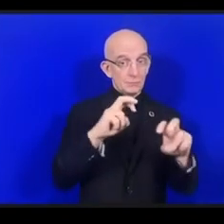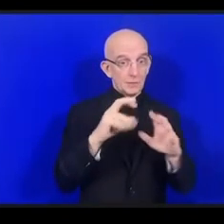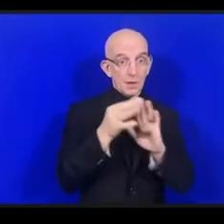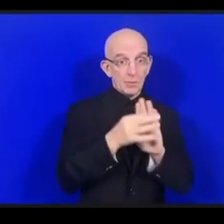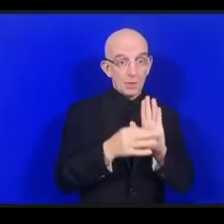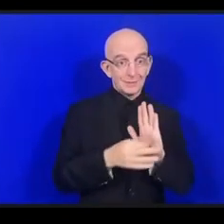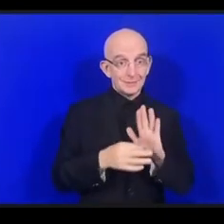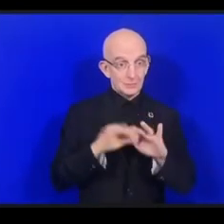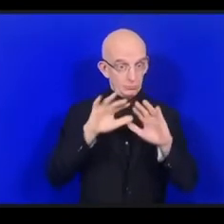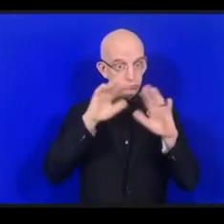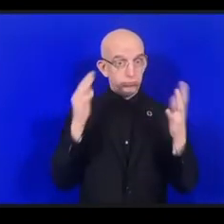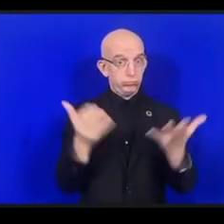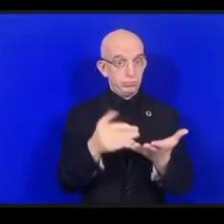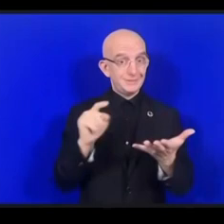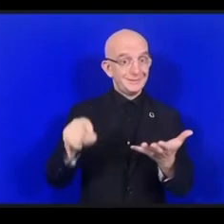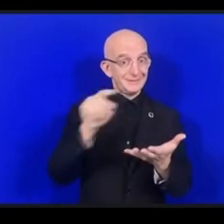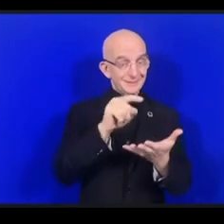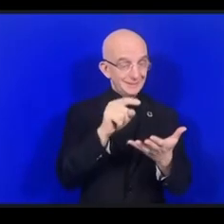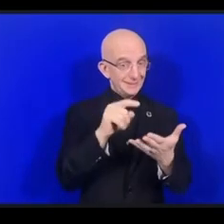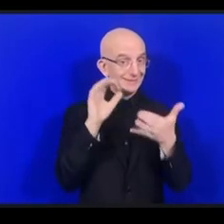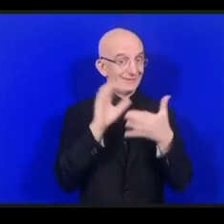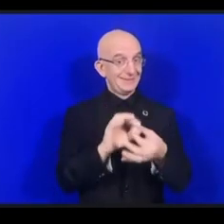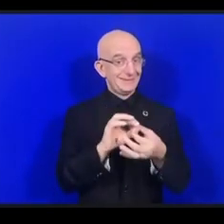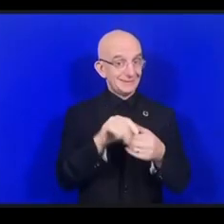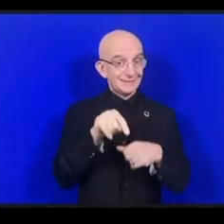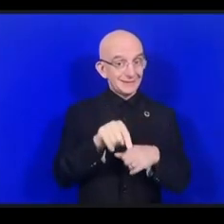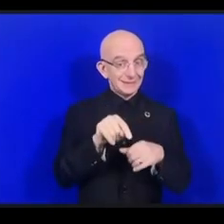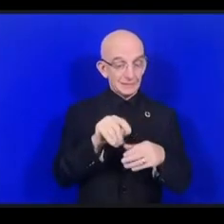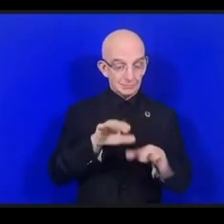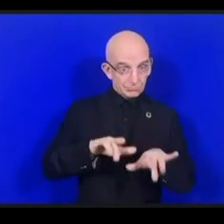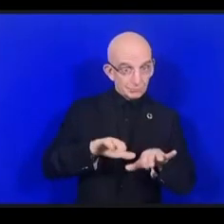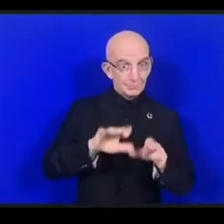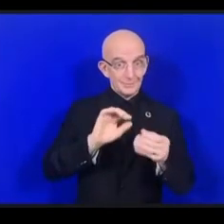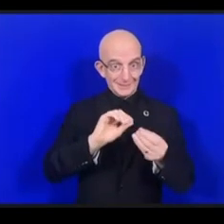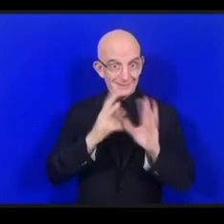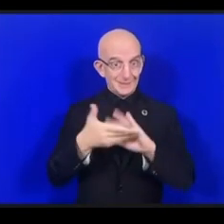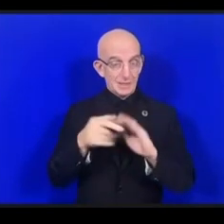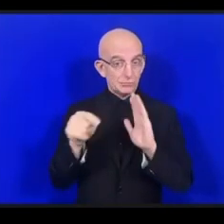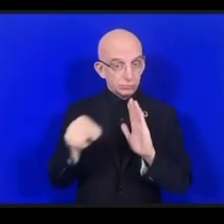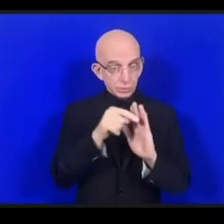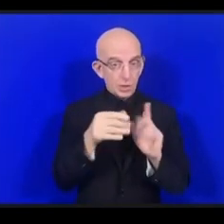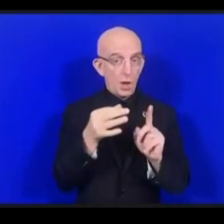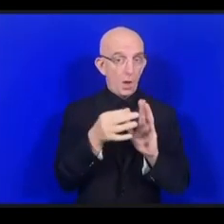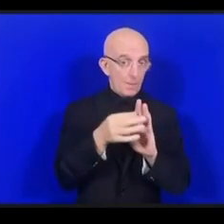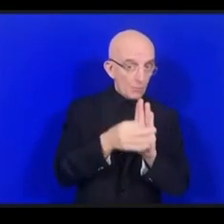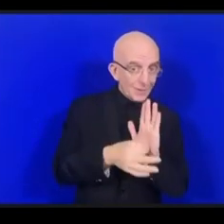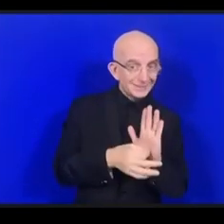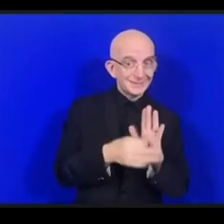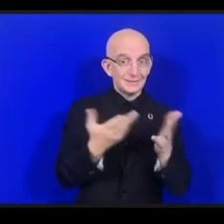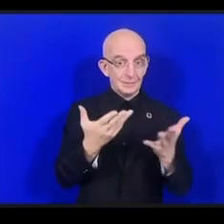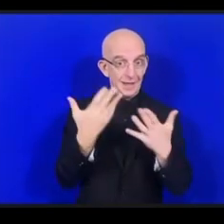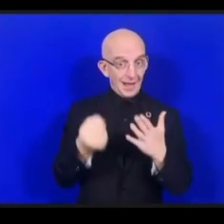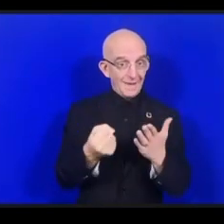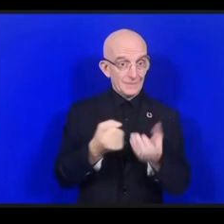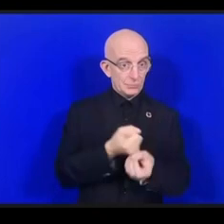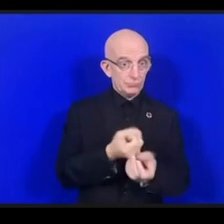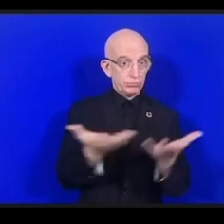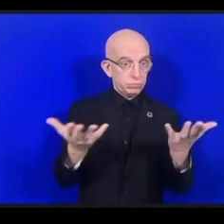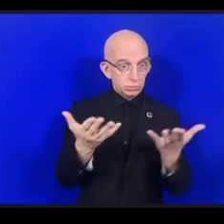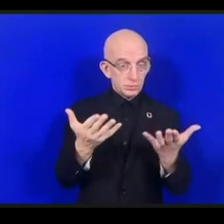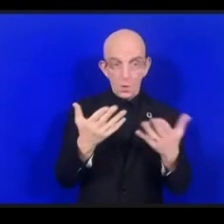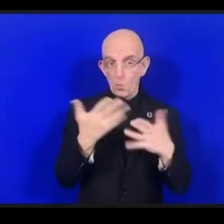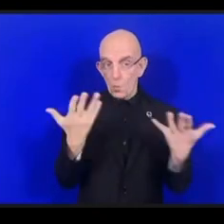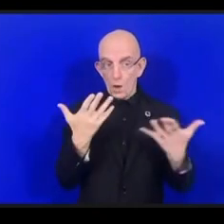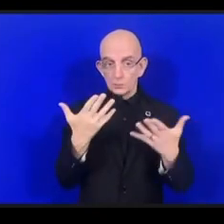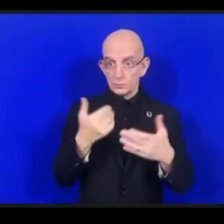cosas y disposiciones políticas y prácticas con respecto a las normas Y eso será una